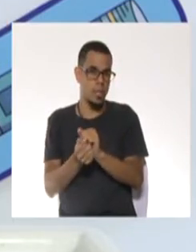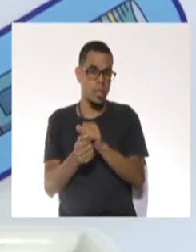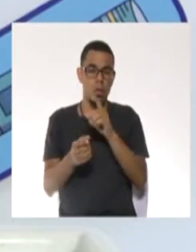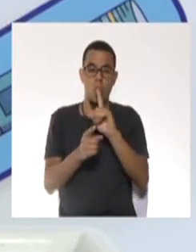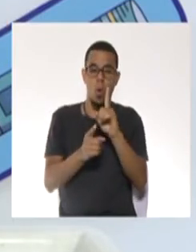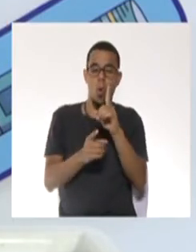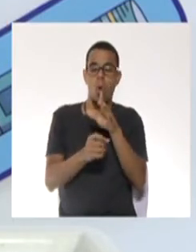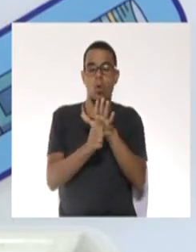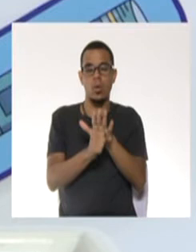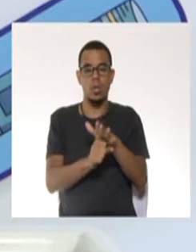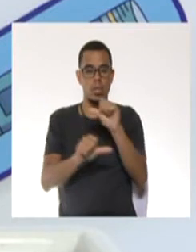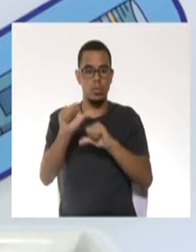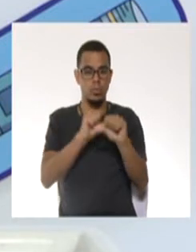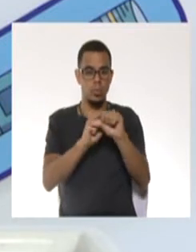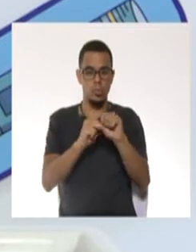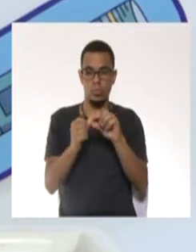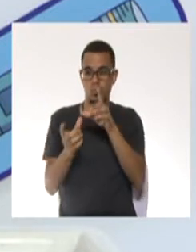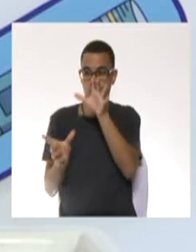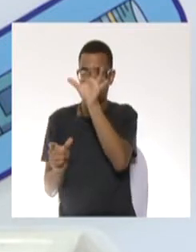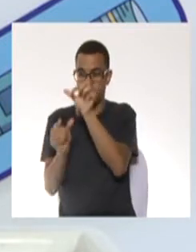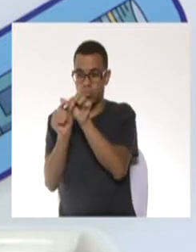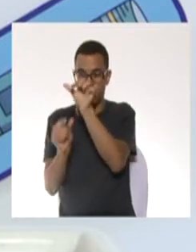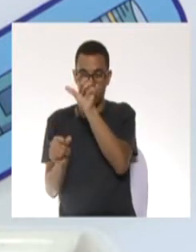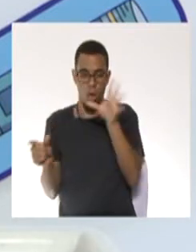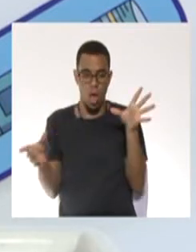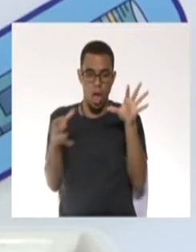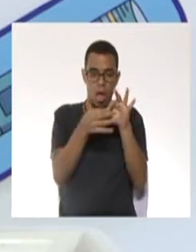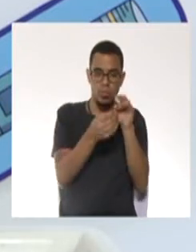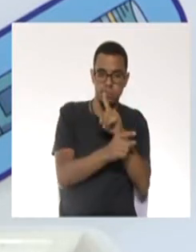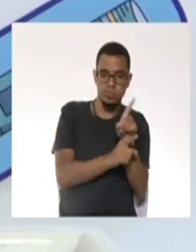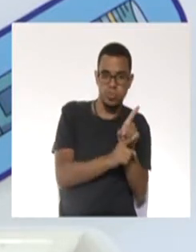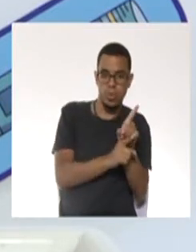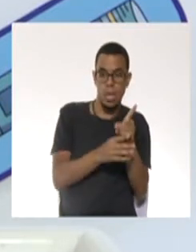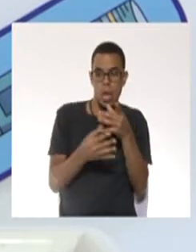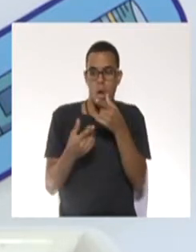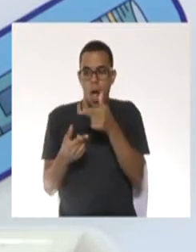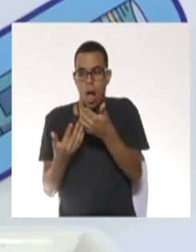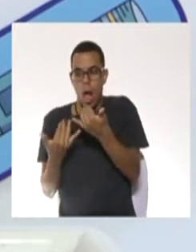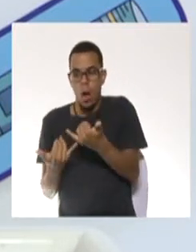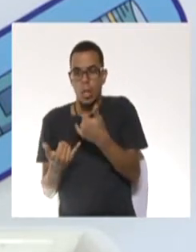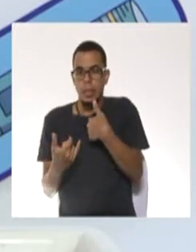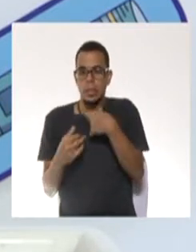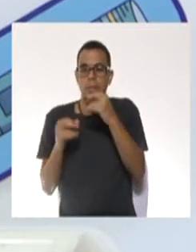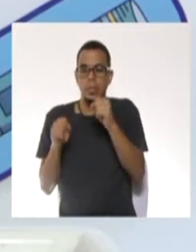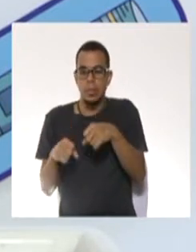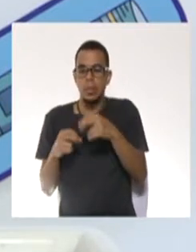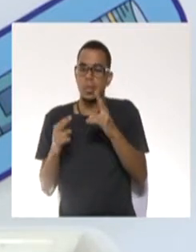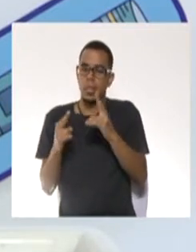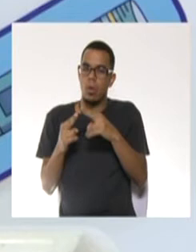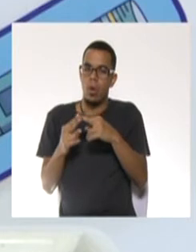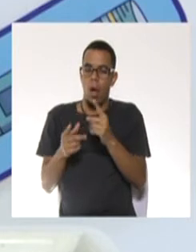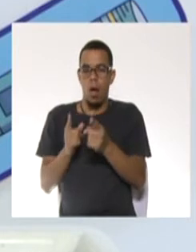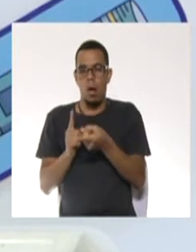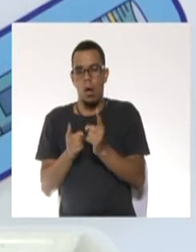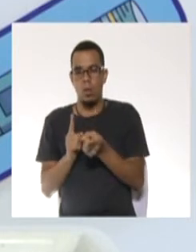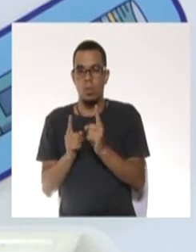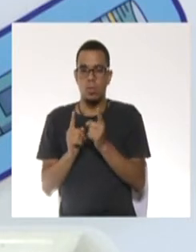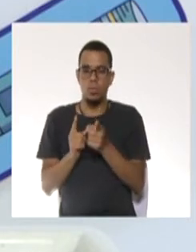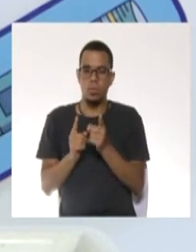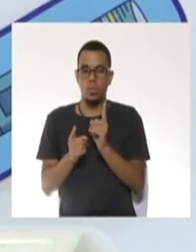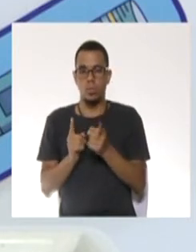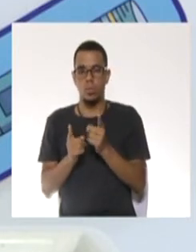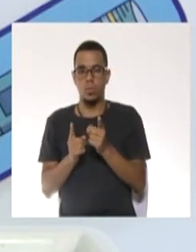elementos. Antes era más común que no reaccionara. Hoy en día sí se conocen algunos compuestos